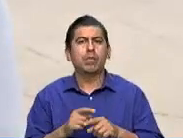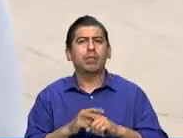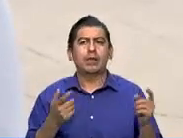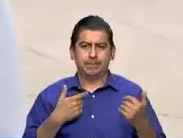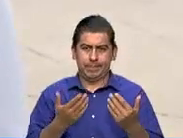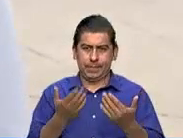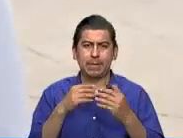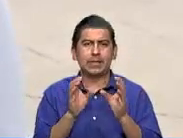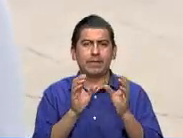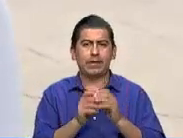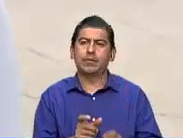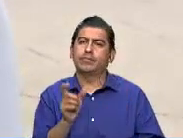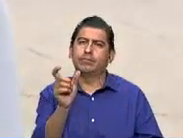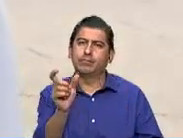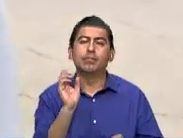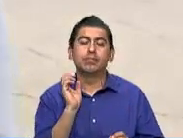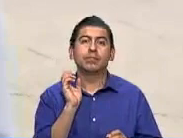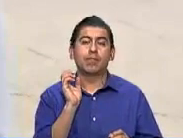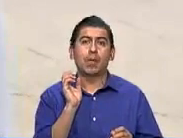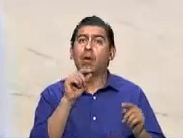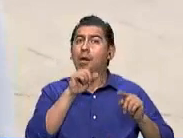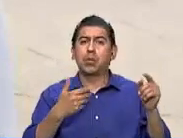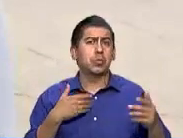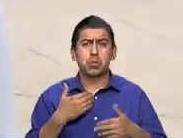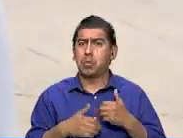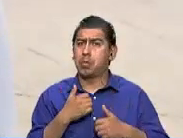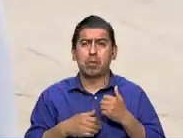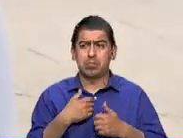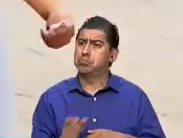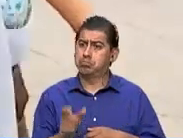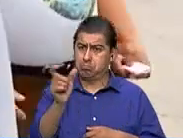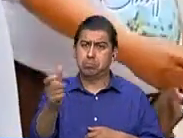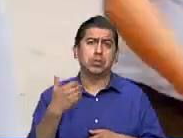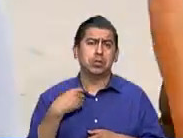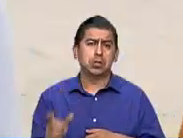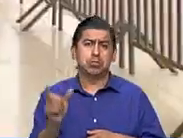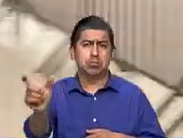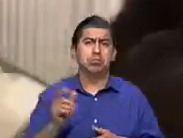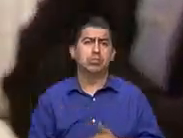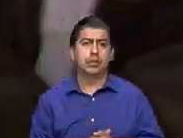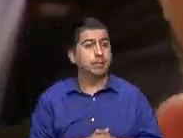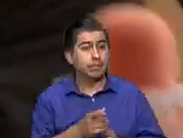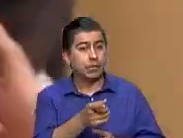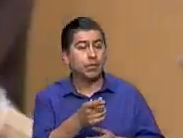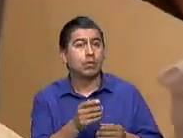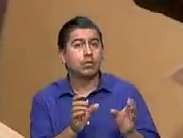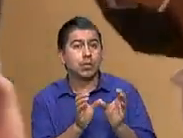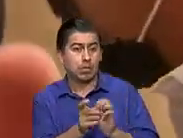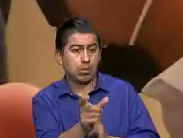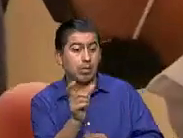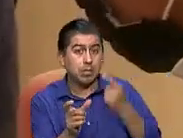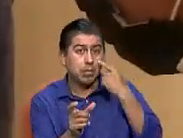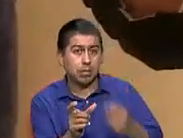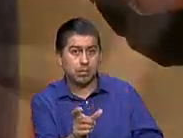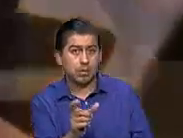debieron presentar el certificado para entrar. La mayoría no tuvo problemas porque contaba con el documento. Veamos. ¿Trajo su carnet? Sí. A